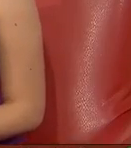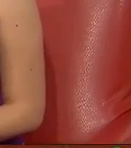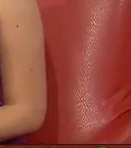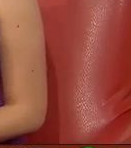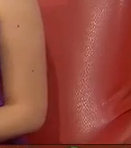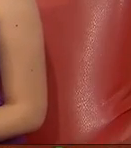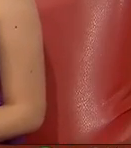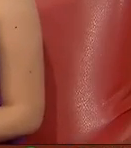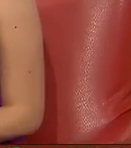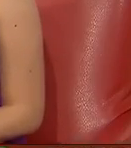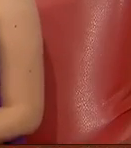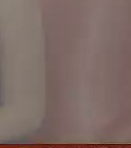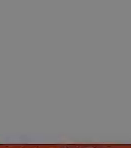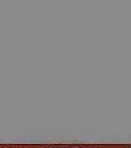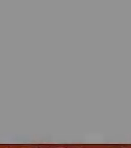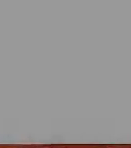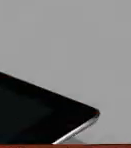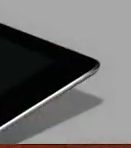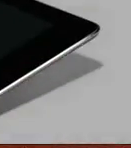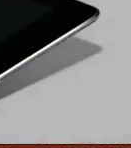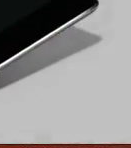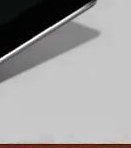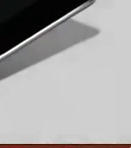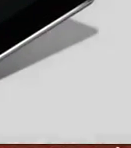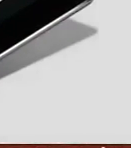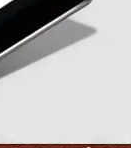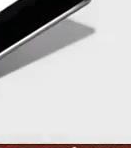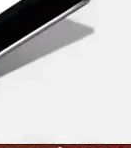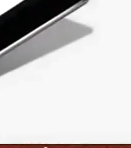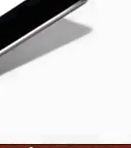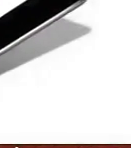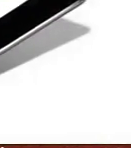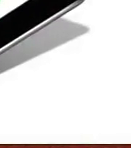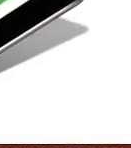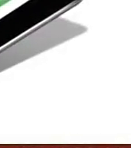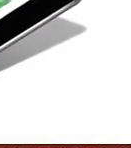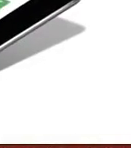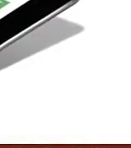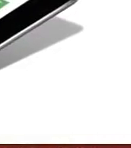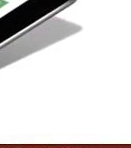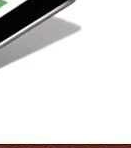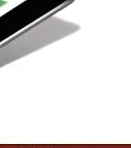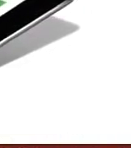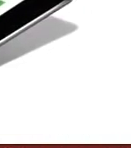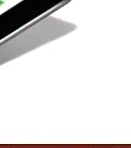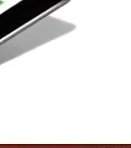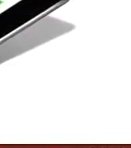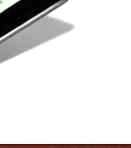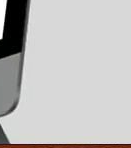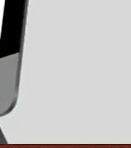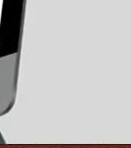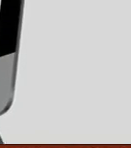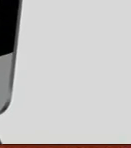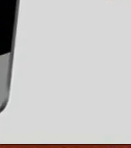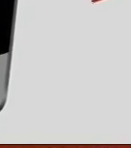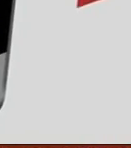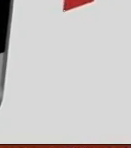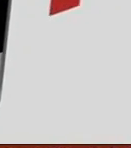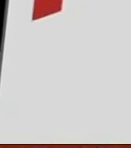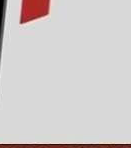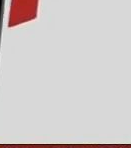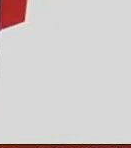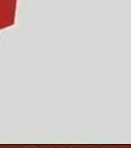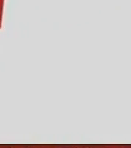para conseguir transporte privado en la Ciudad de México, se quejaron amargamente de los